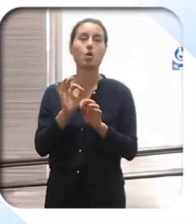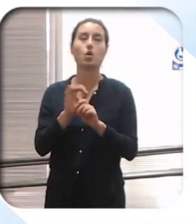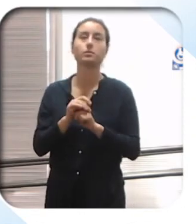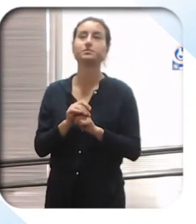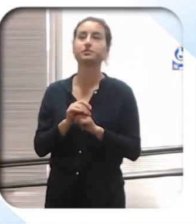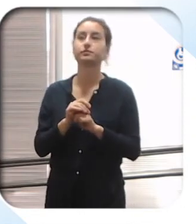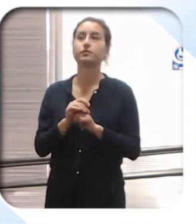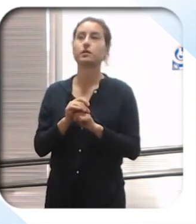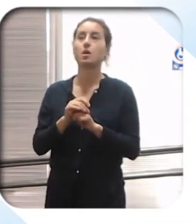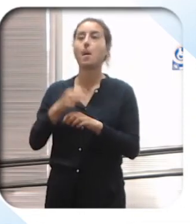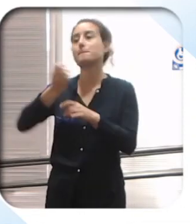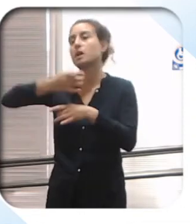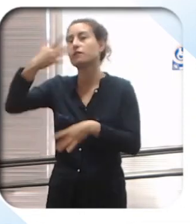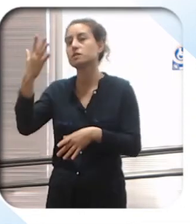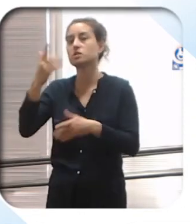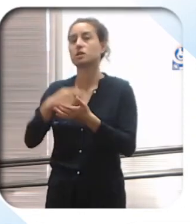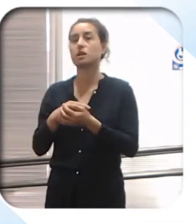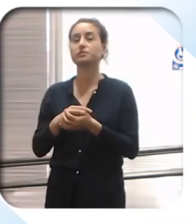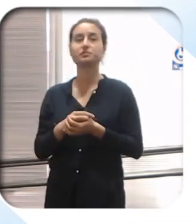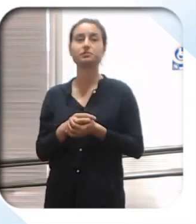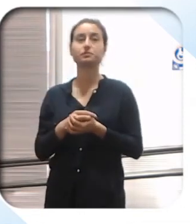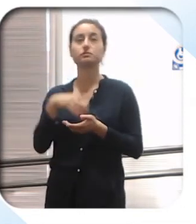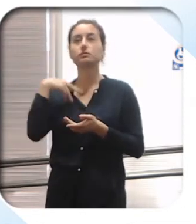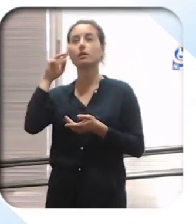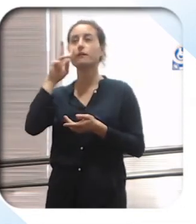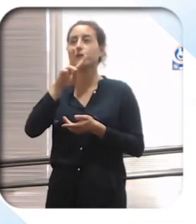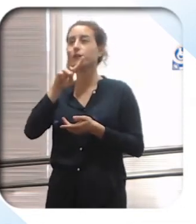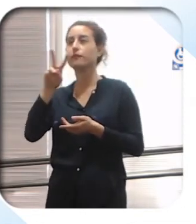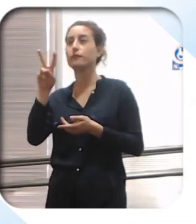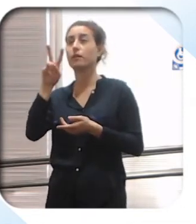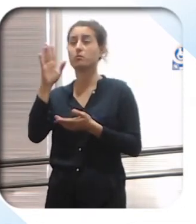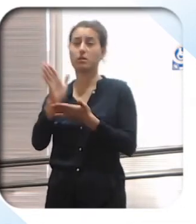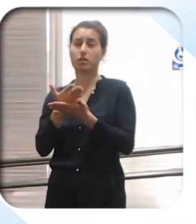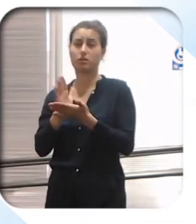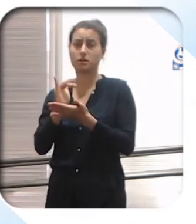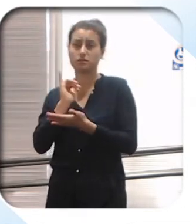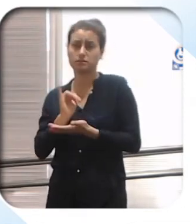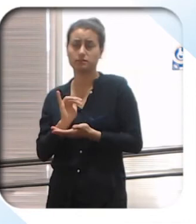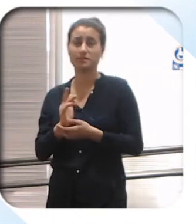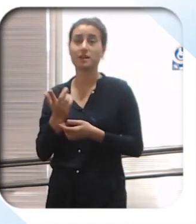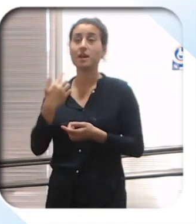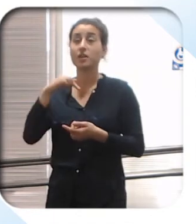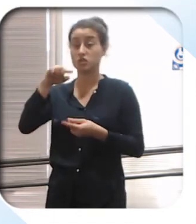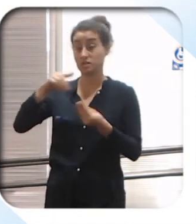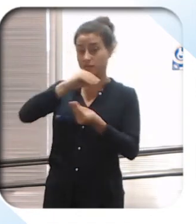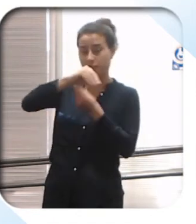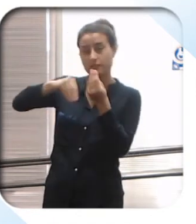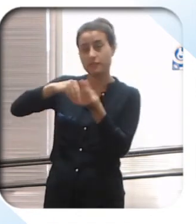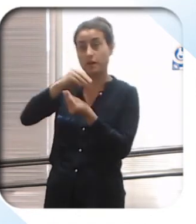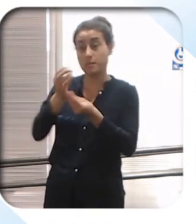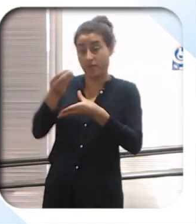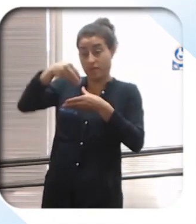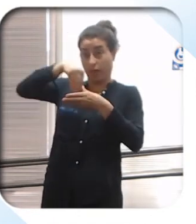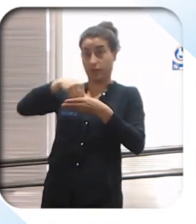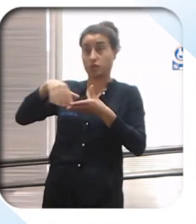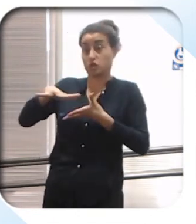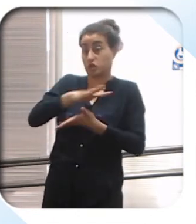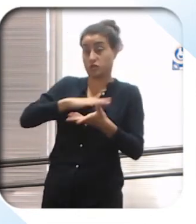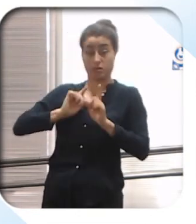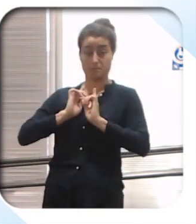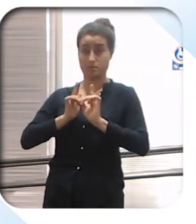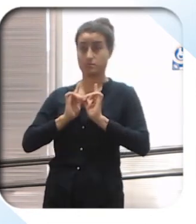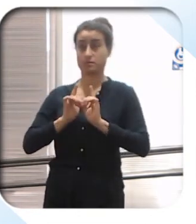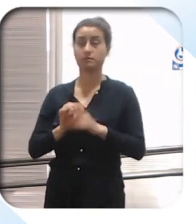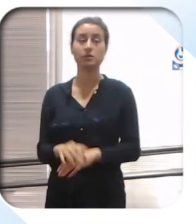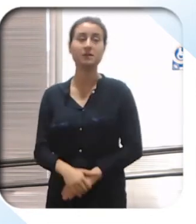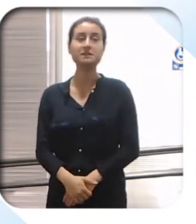de profesionales, ¿verdad?, donde uno ve este tipo de discriminación. Entonces, esa familia pertenece a nuestra misma